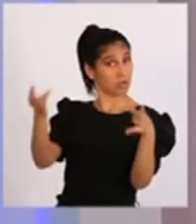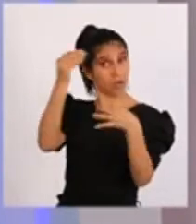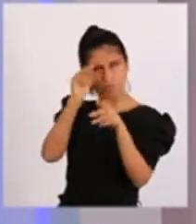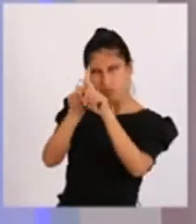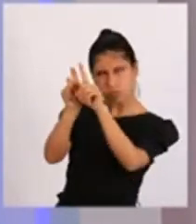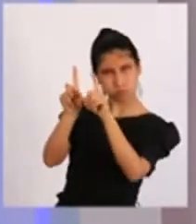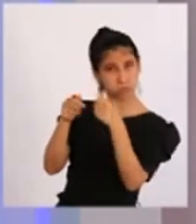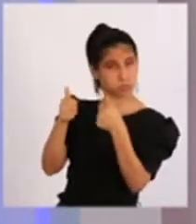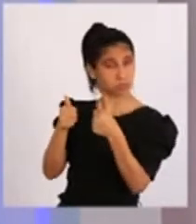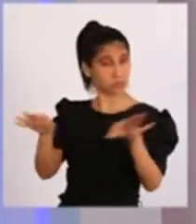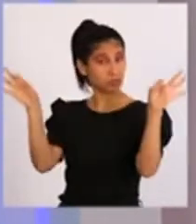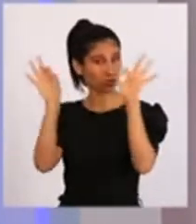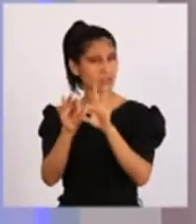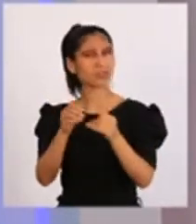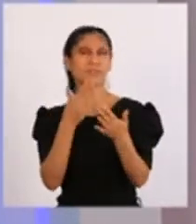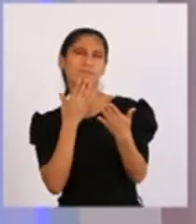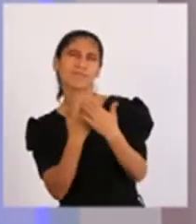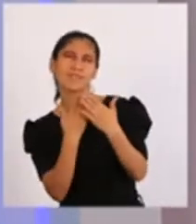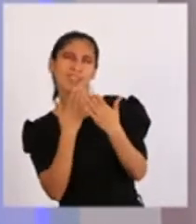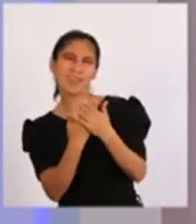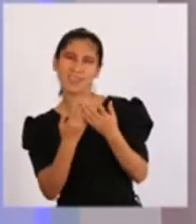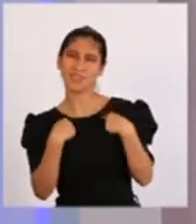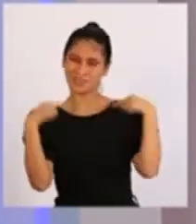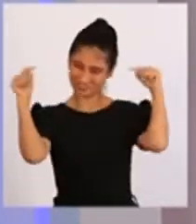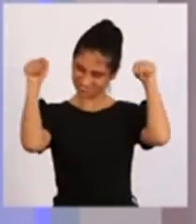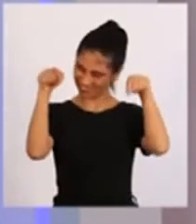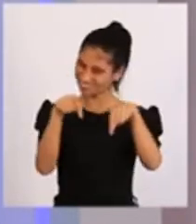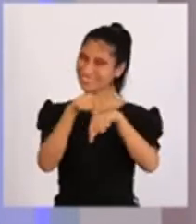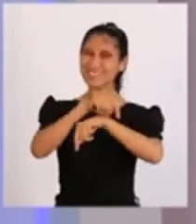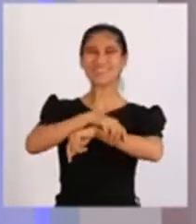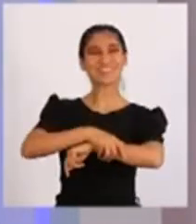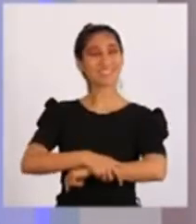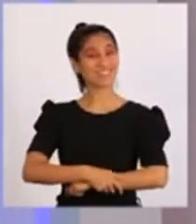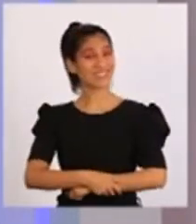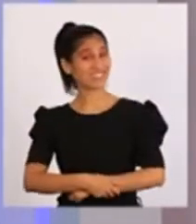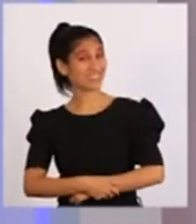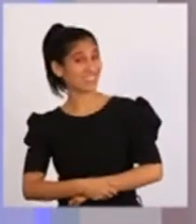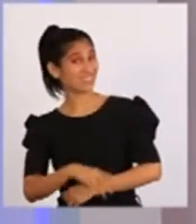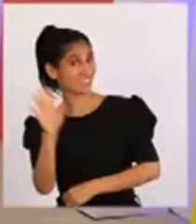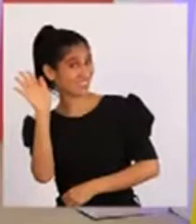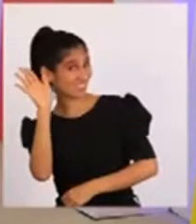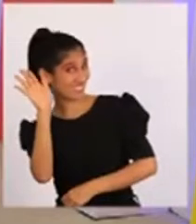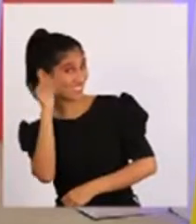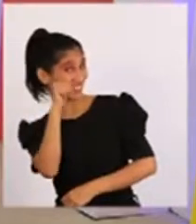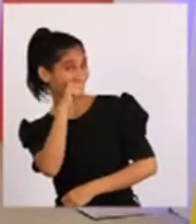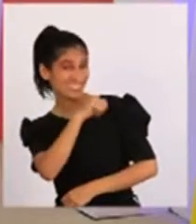now. Thank you for the invitation. Call me next time.